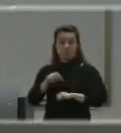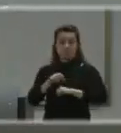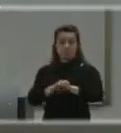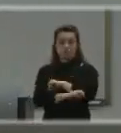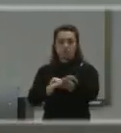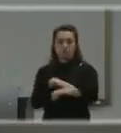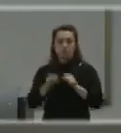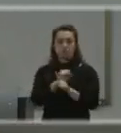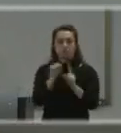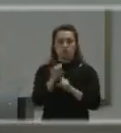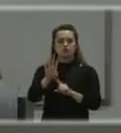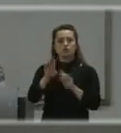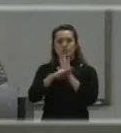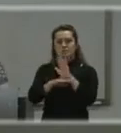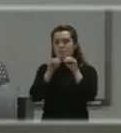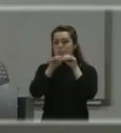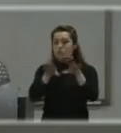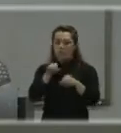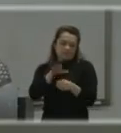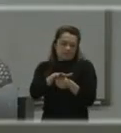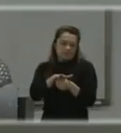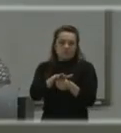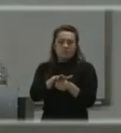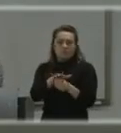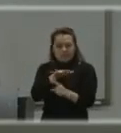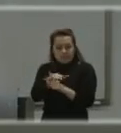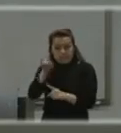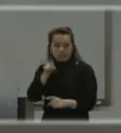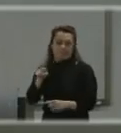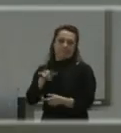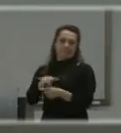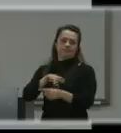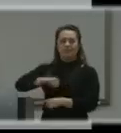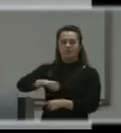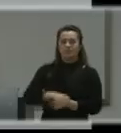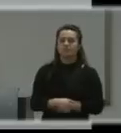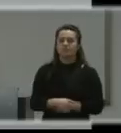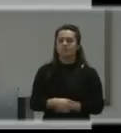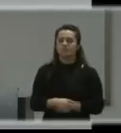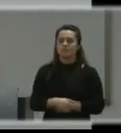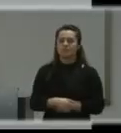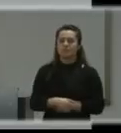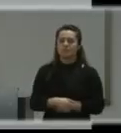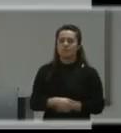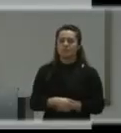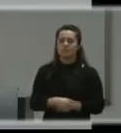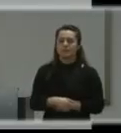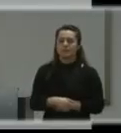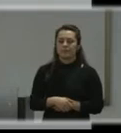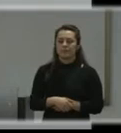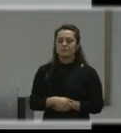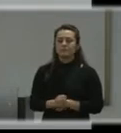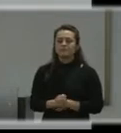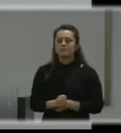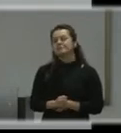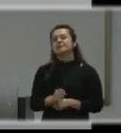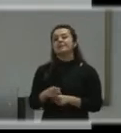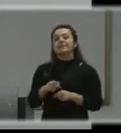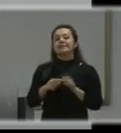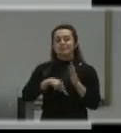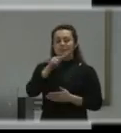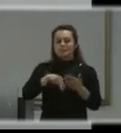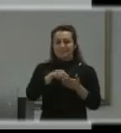en las políticas públicas que les afectan. Entonces, primero, en los principios de la convención